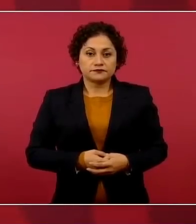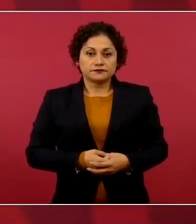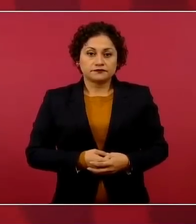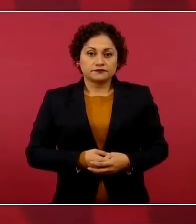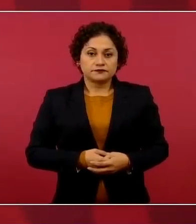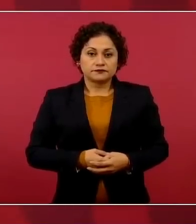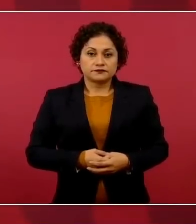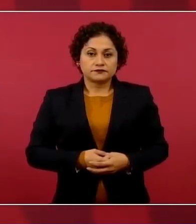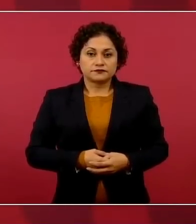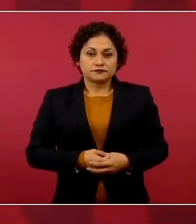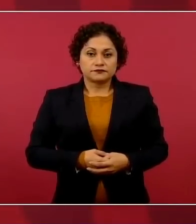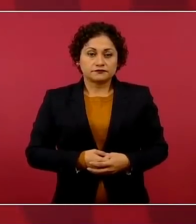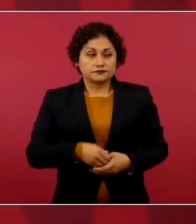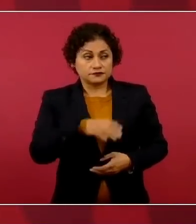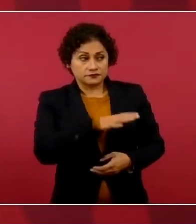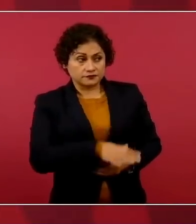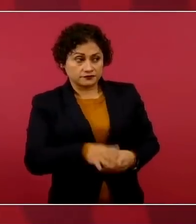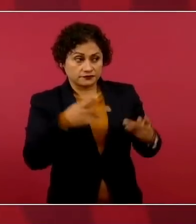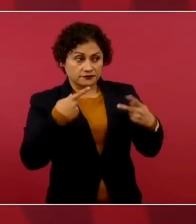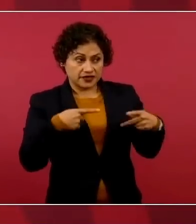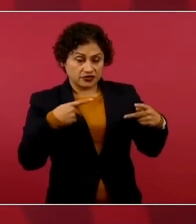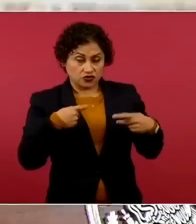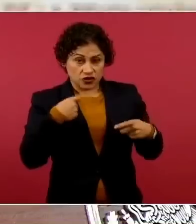no representar